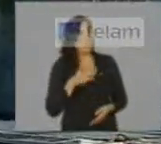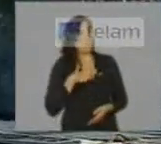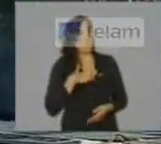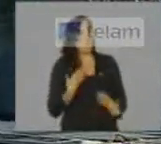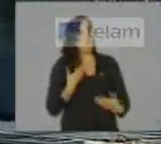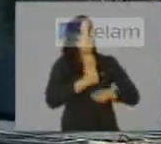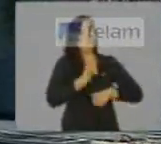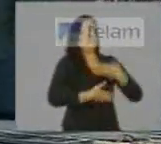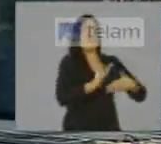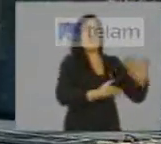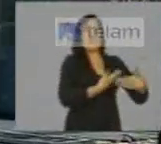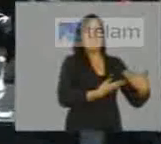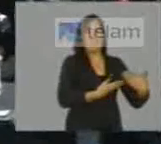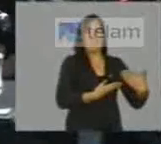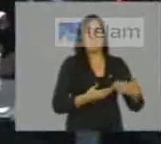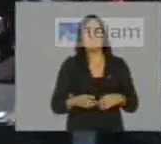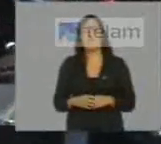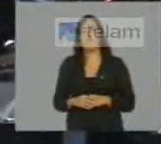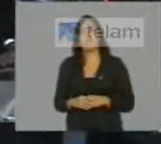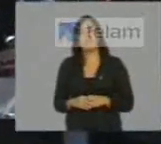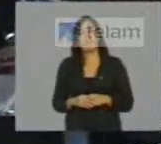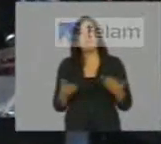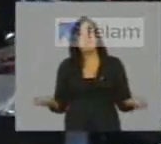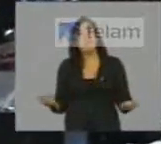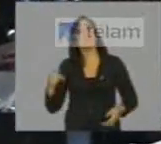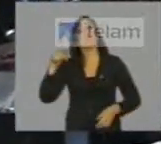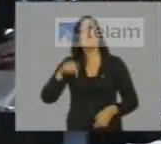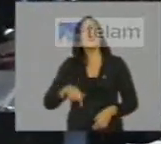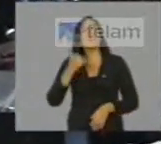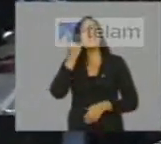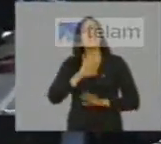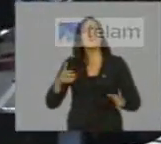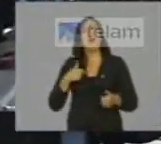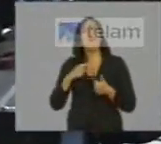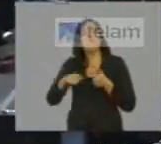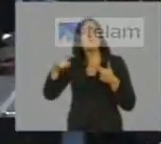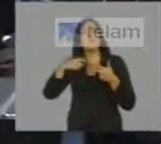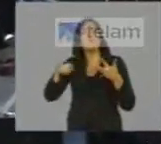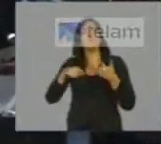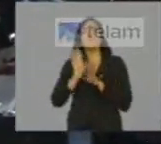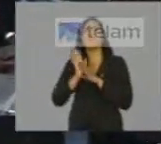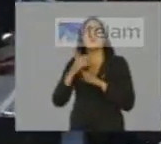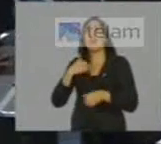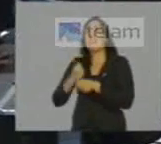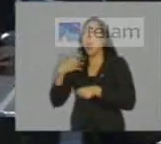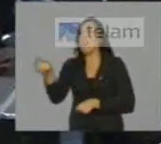Todas estas libertades que hemos conquistado, porque el trabajo es